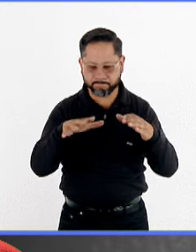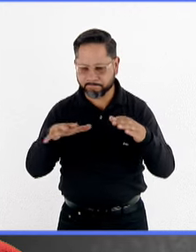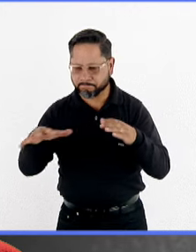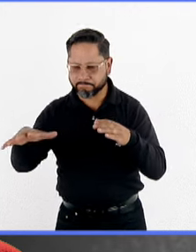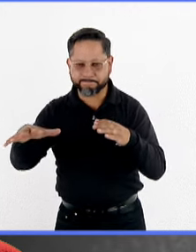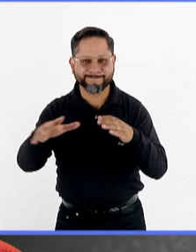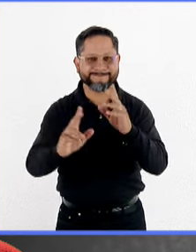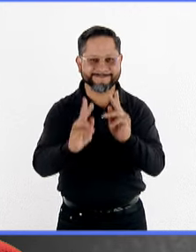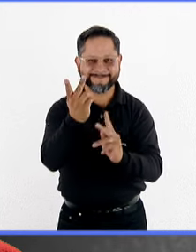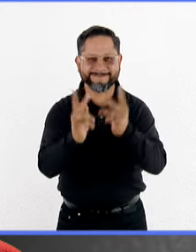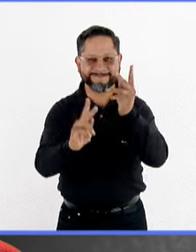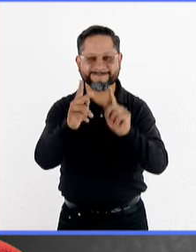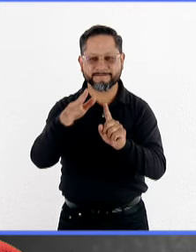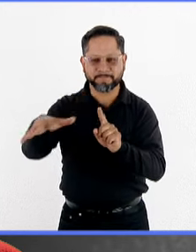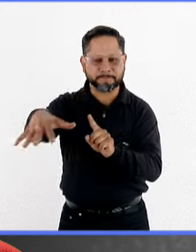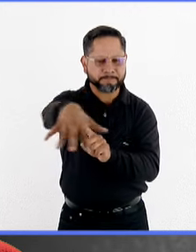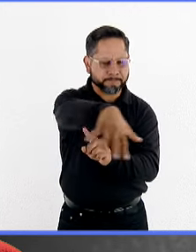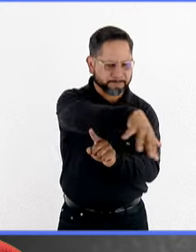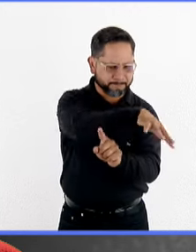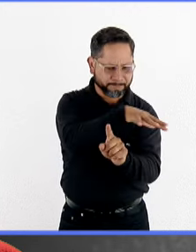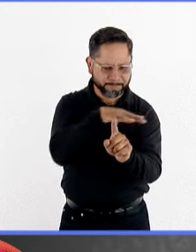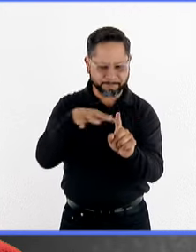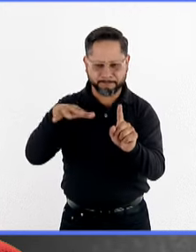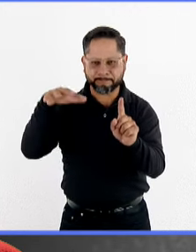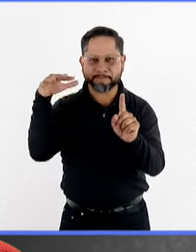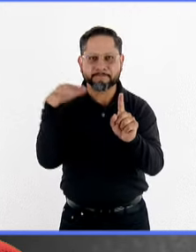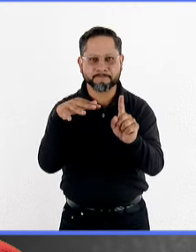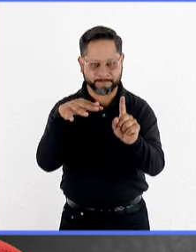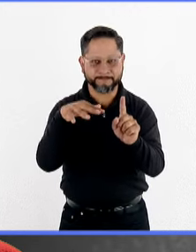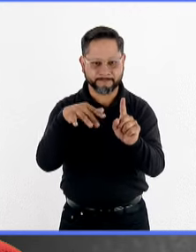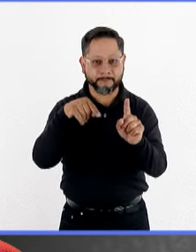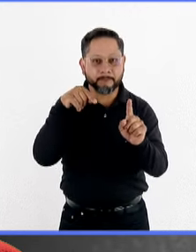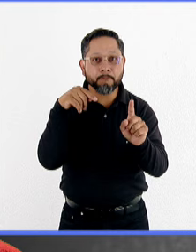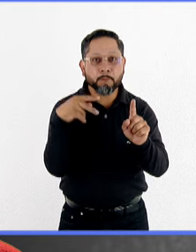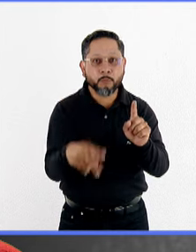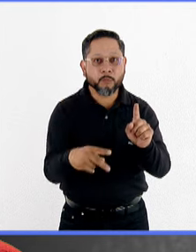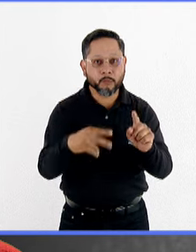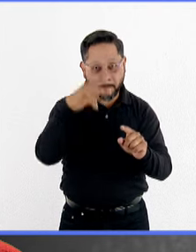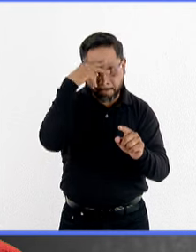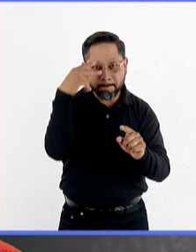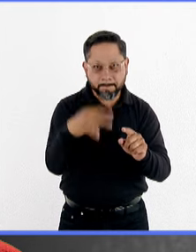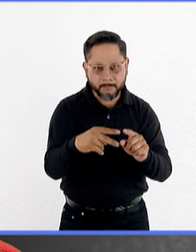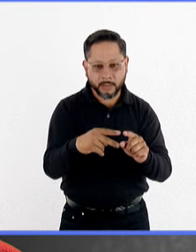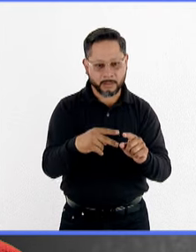plantas, claro, pero un elemento más, plantas nativas de México.